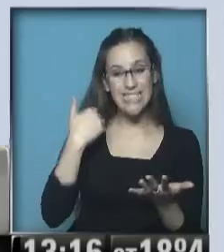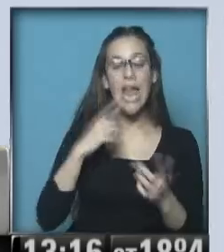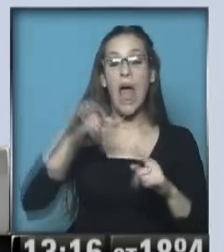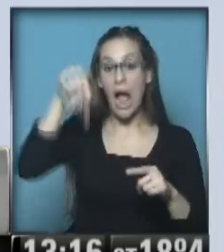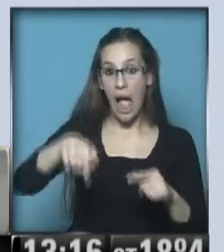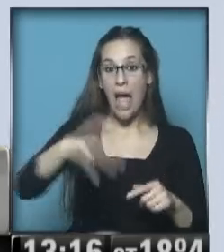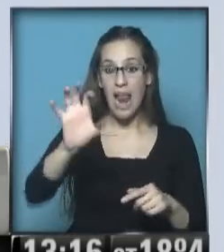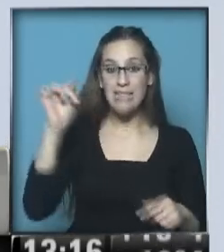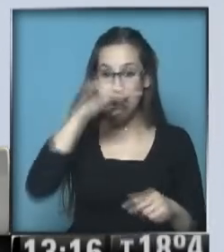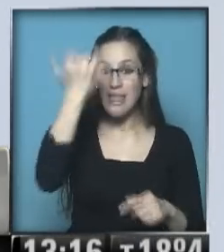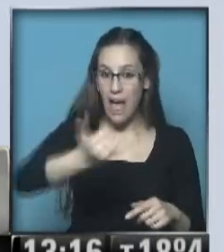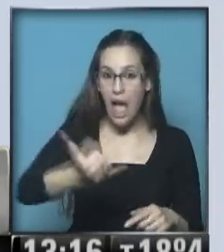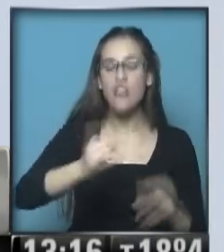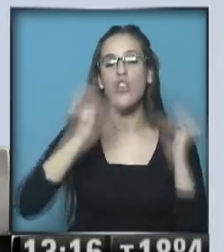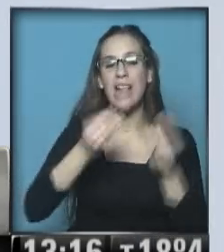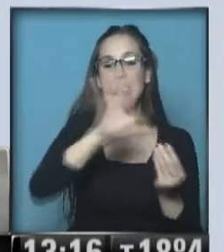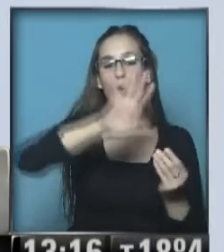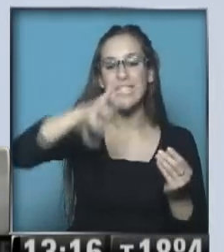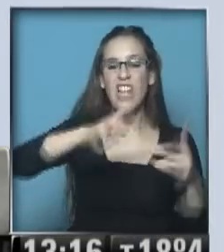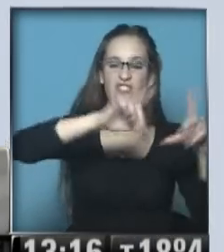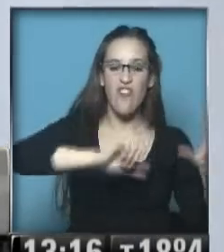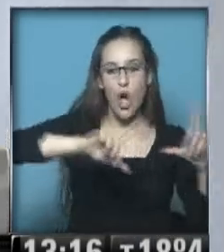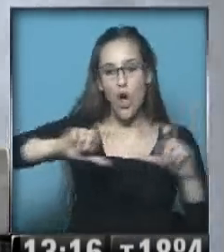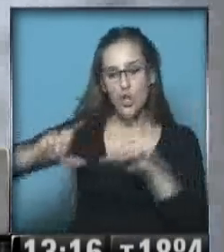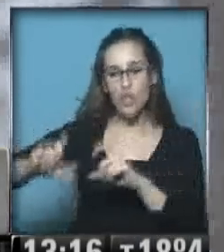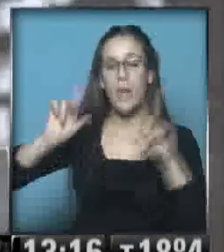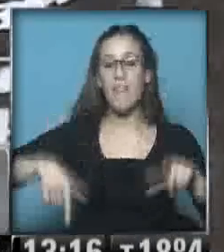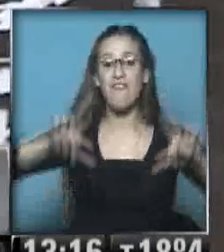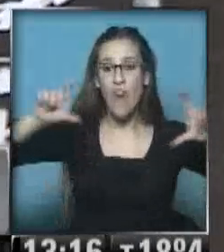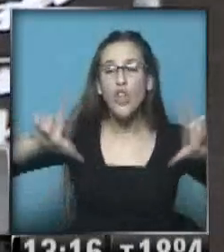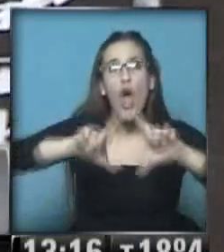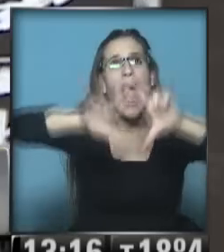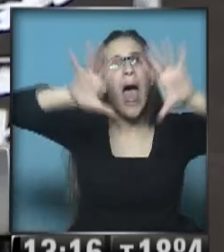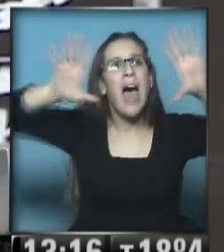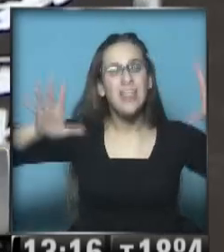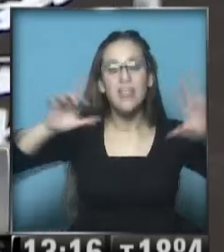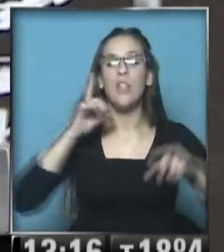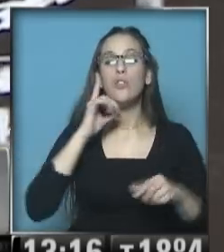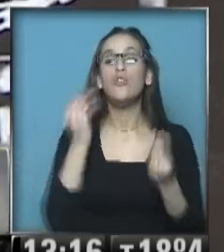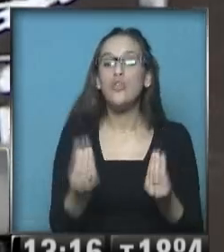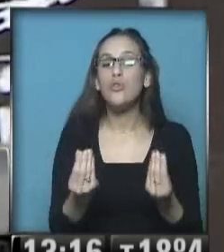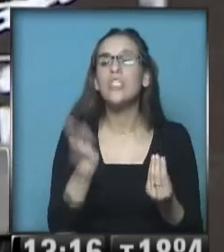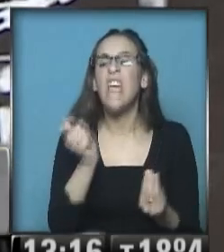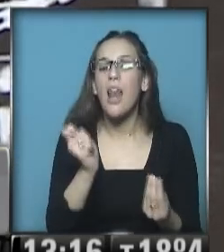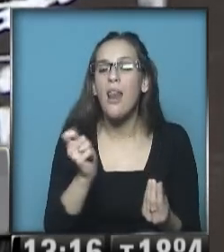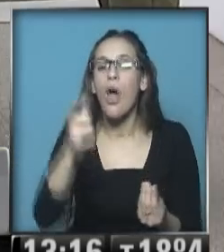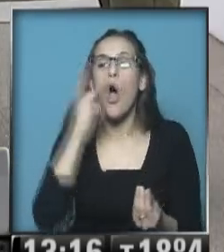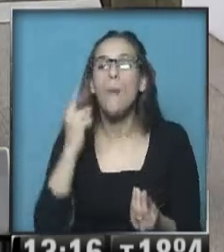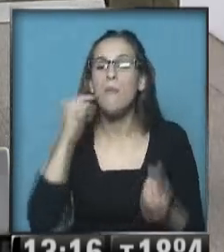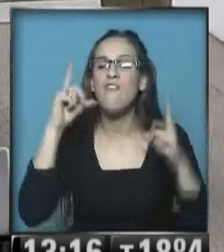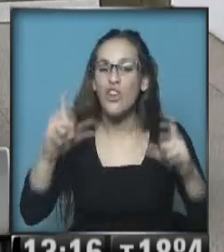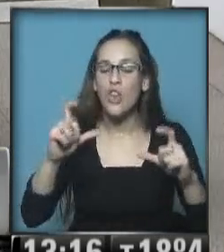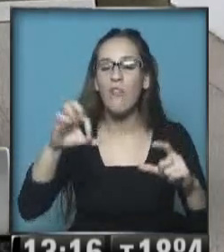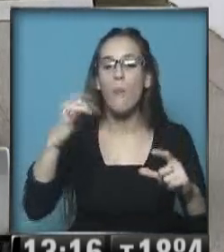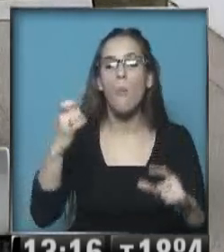canal y que está compuesta por 56 fotografías y gigantografías del maestro prestigioso fotógrafo Pupeto